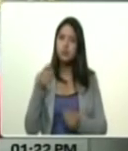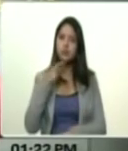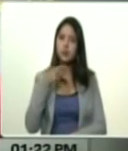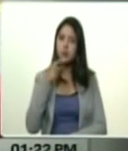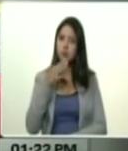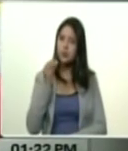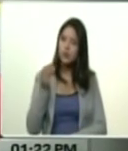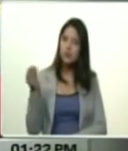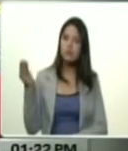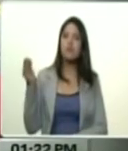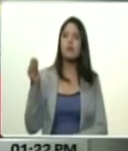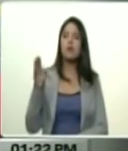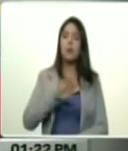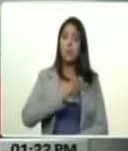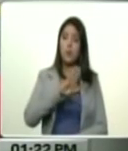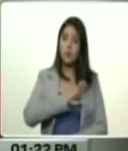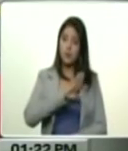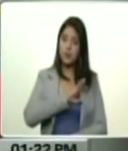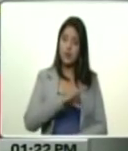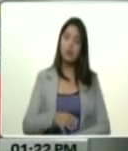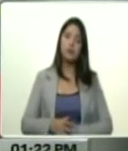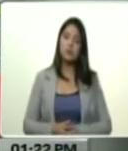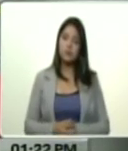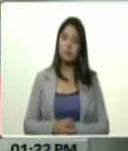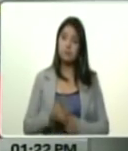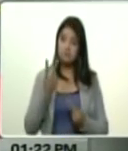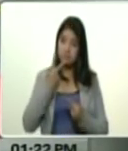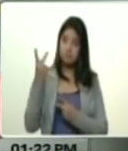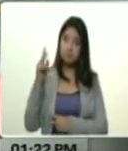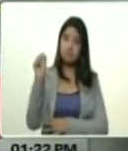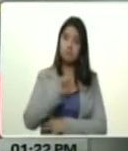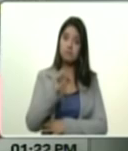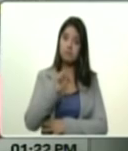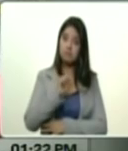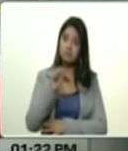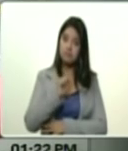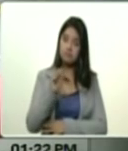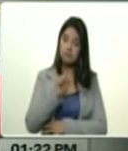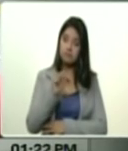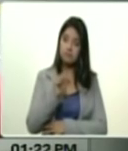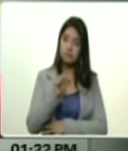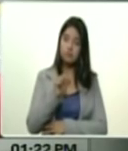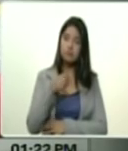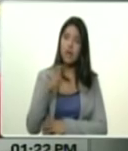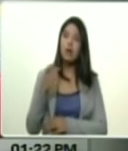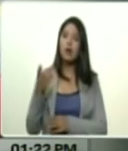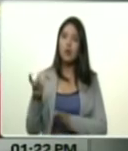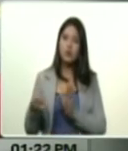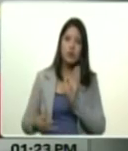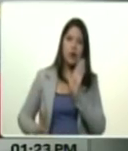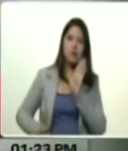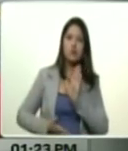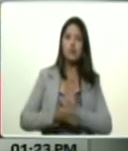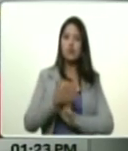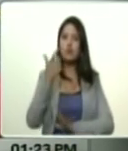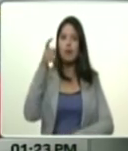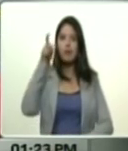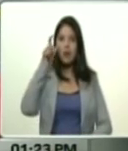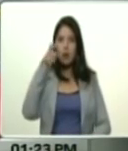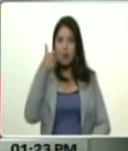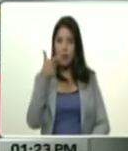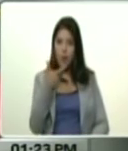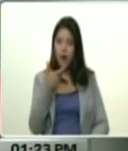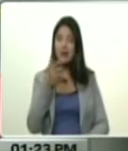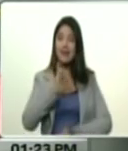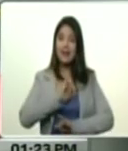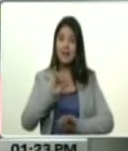bajo este propietario, y este vehículo fue utilizado para huir de la localidad de Altagracia de Orituco, estado Guárico, una vez que